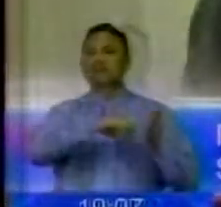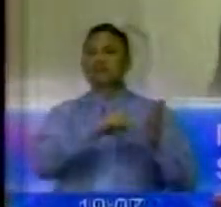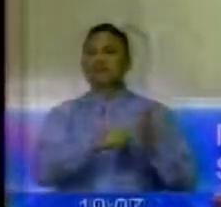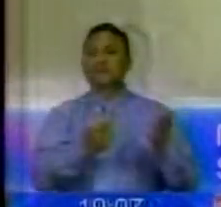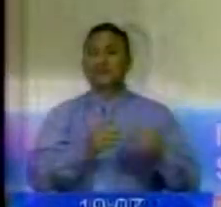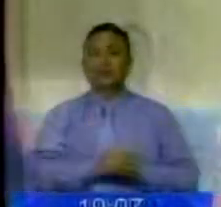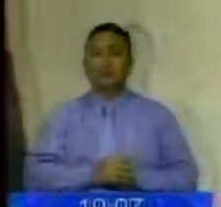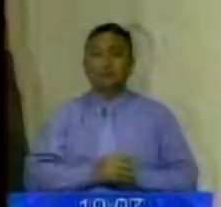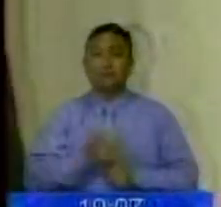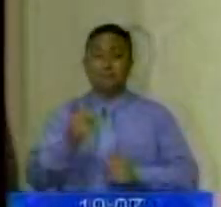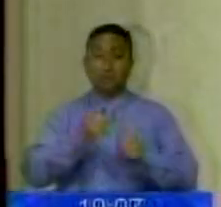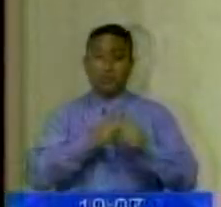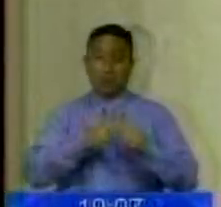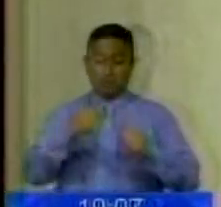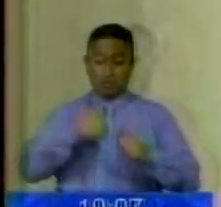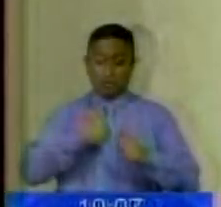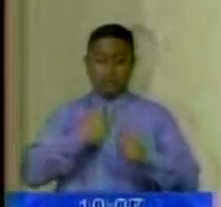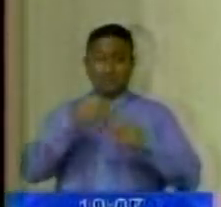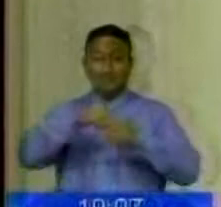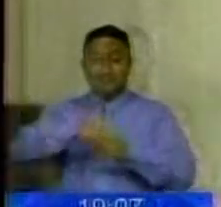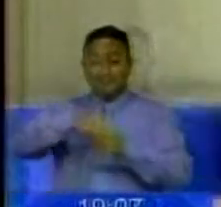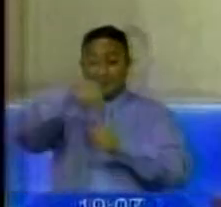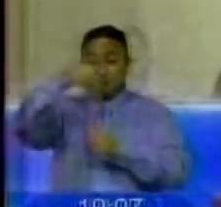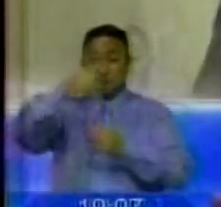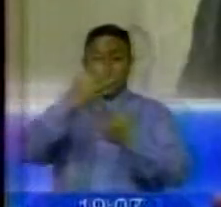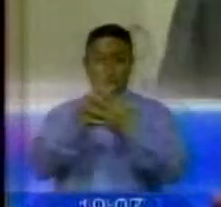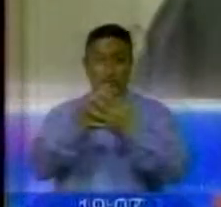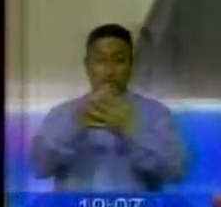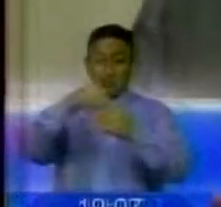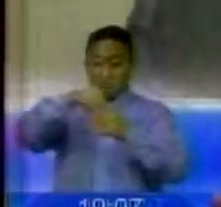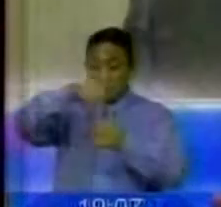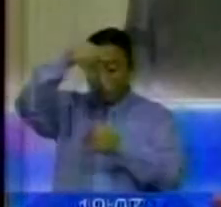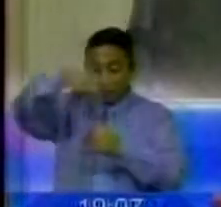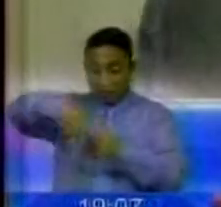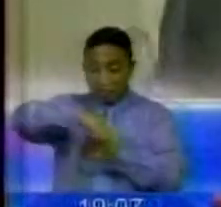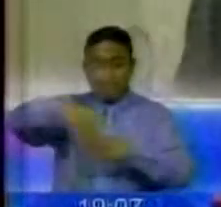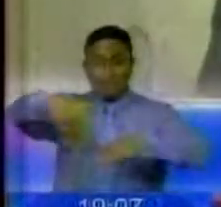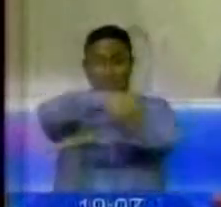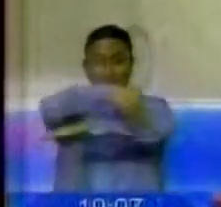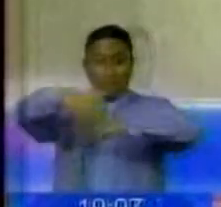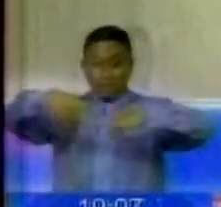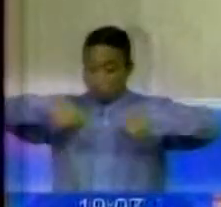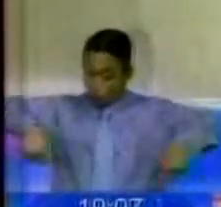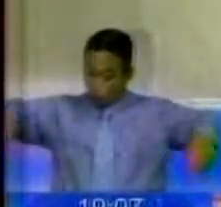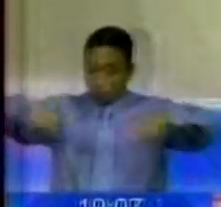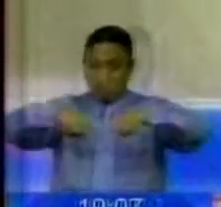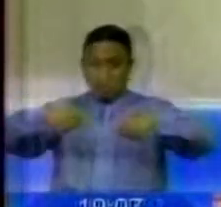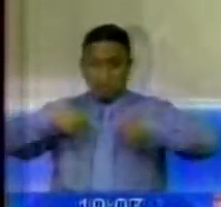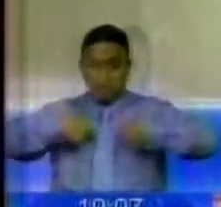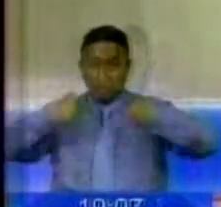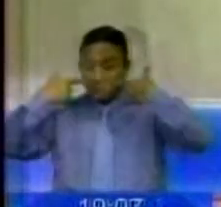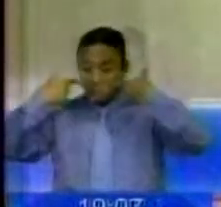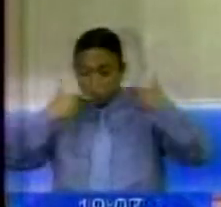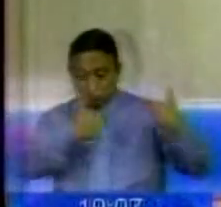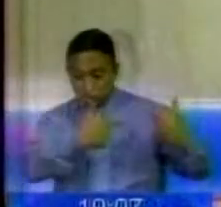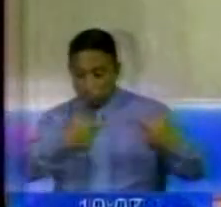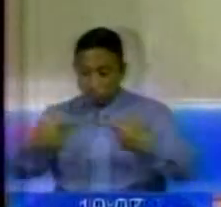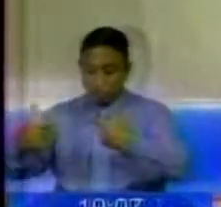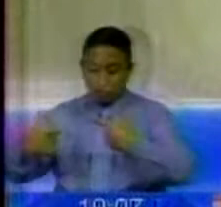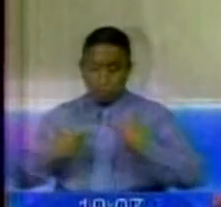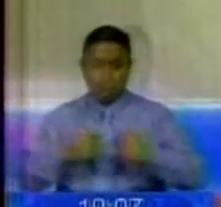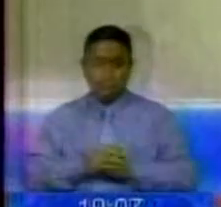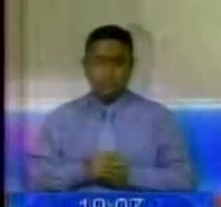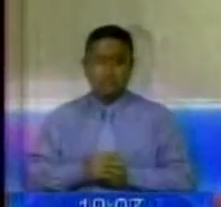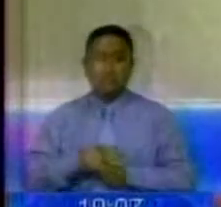Hacer el control exterior, es decir, de las vías, del perímetro y de las proximidades para